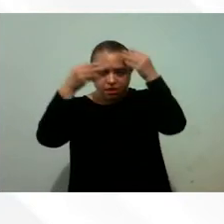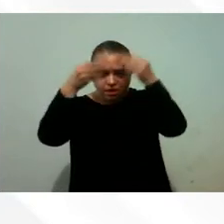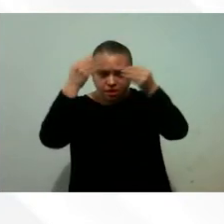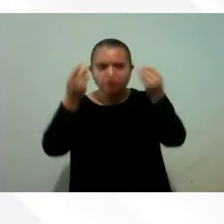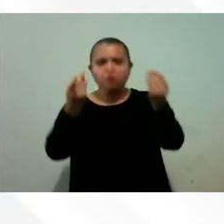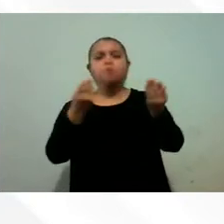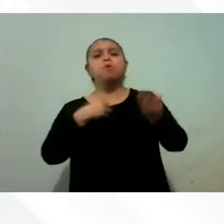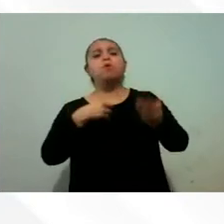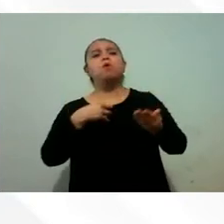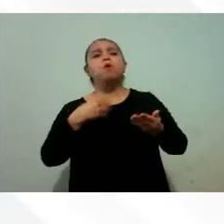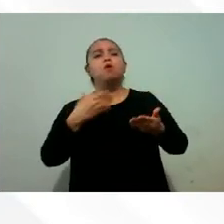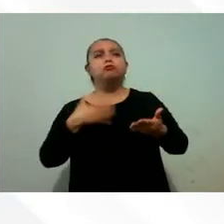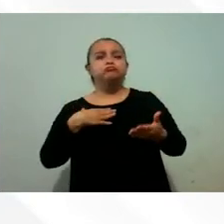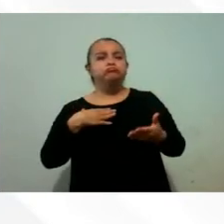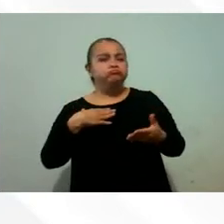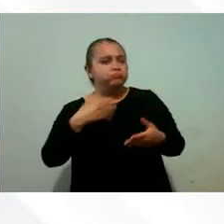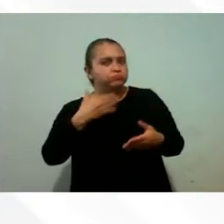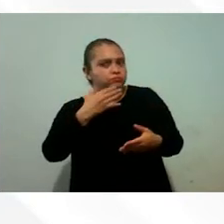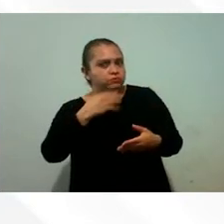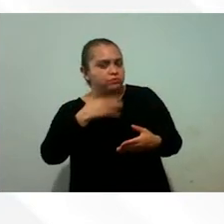nos tenemos,